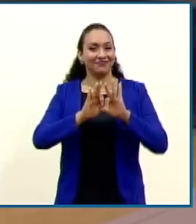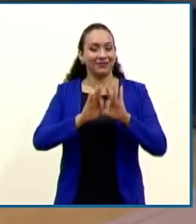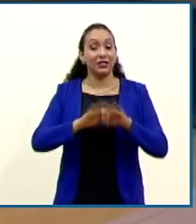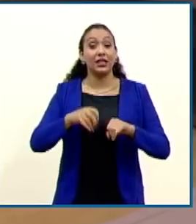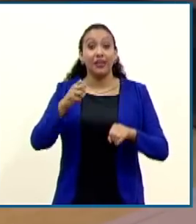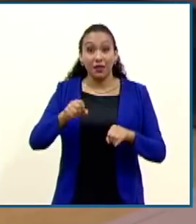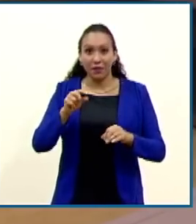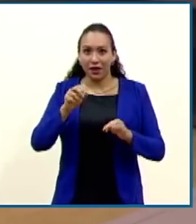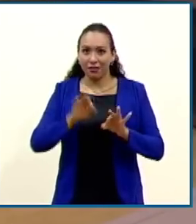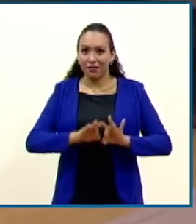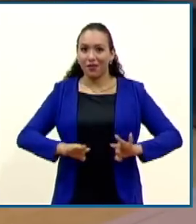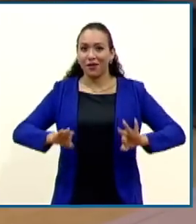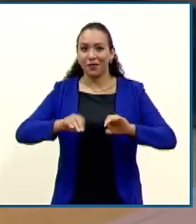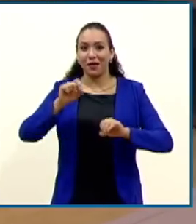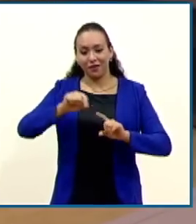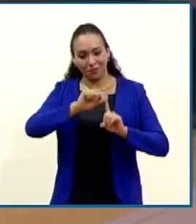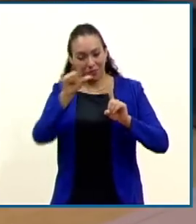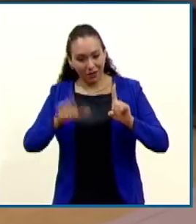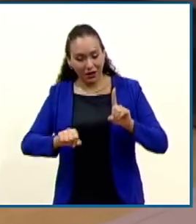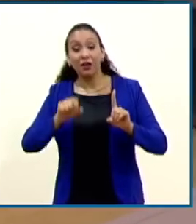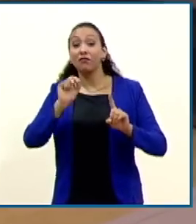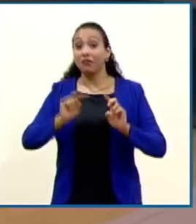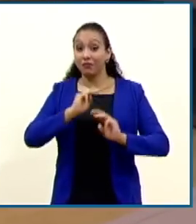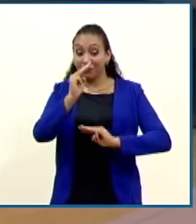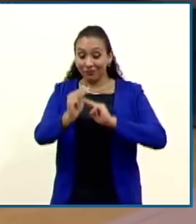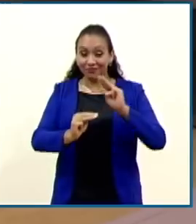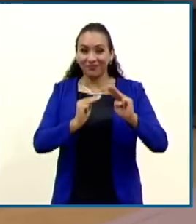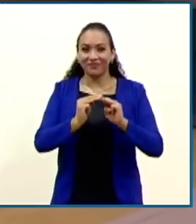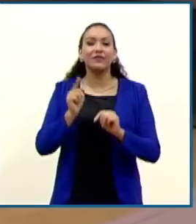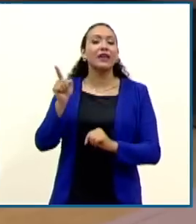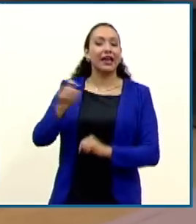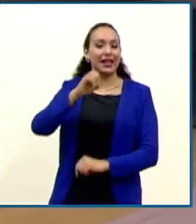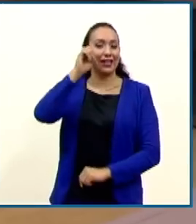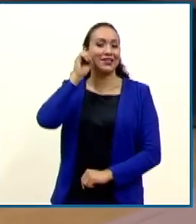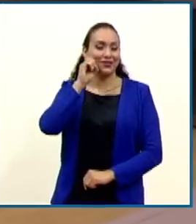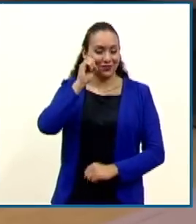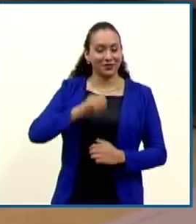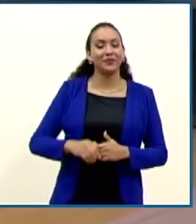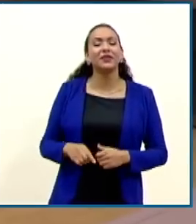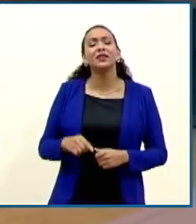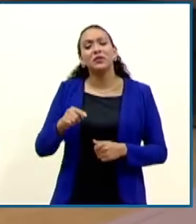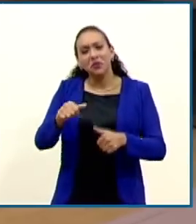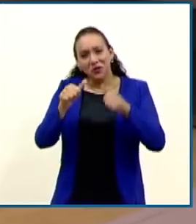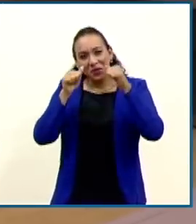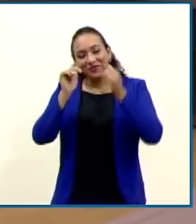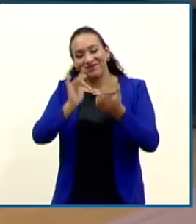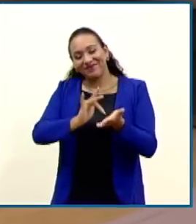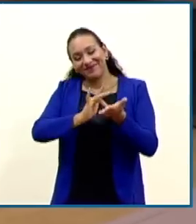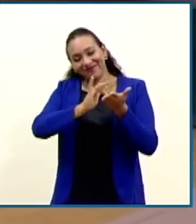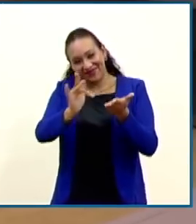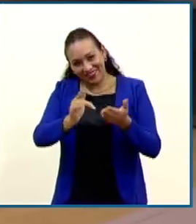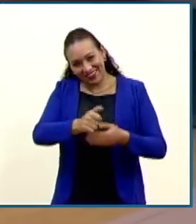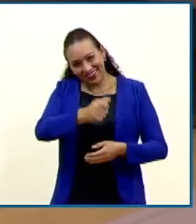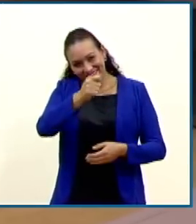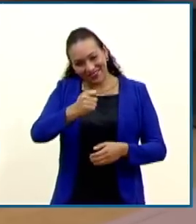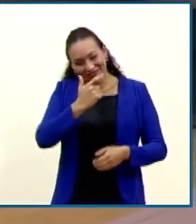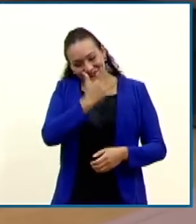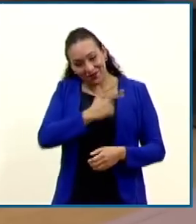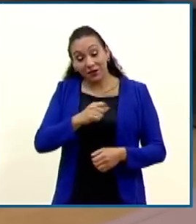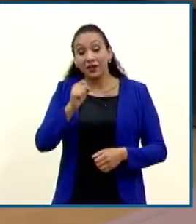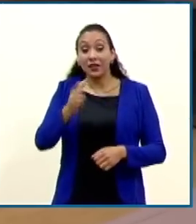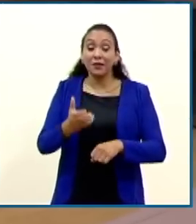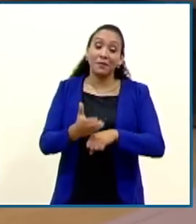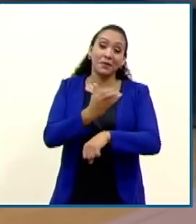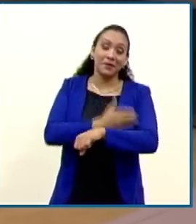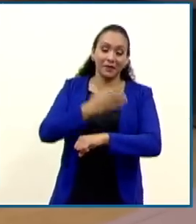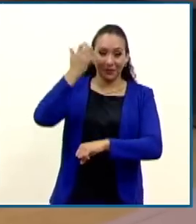duda a la más relevante de México y de todo el mundo. Soy Oscar González, en nombre de todo este equipo de trabajo les saludamos con mucho gusto. Eusiris Rostro